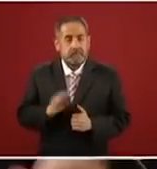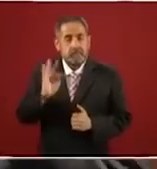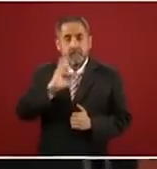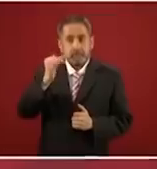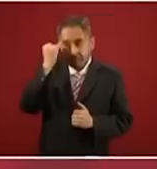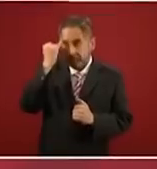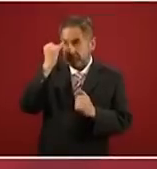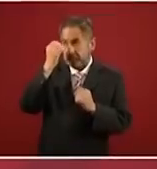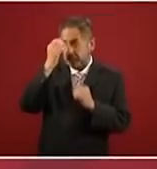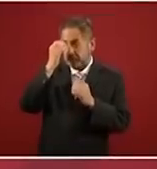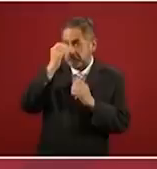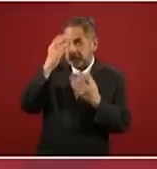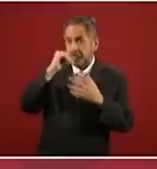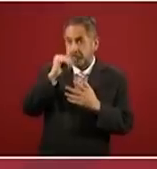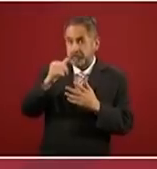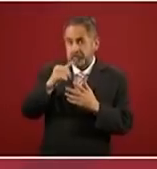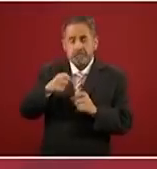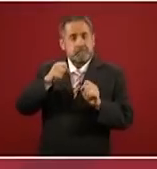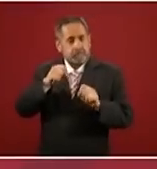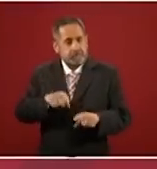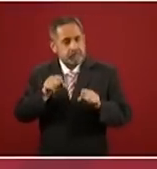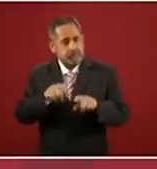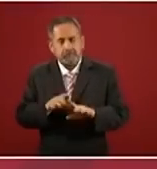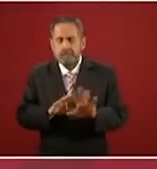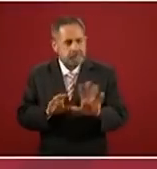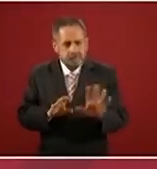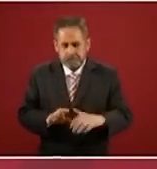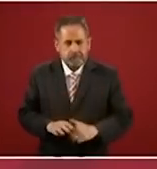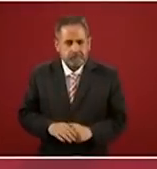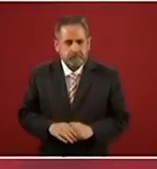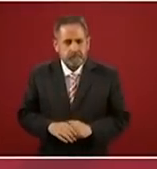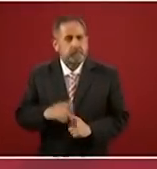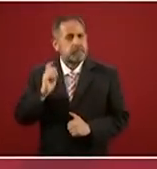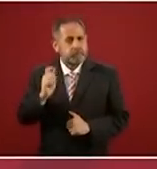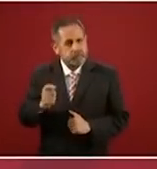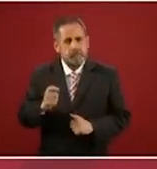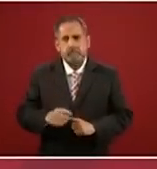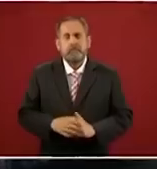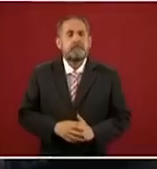vamos a seguir en lo mismo entonces